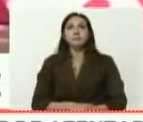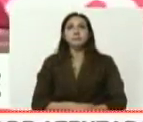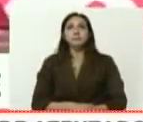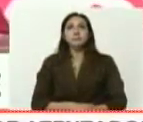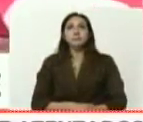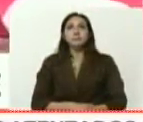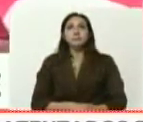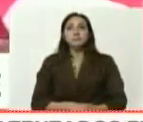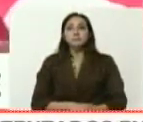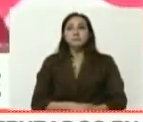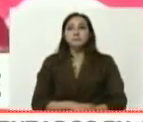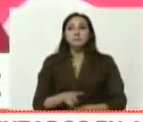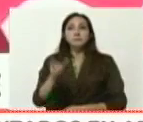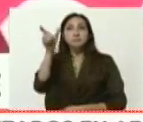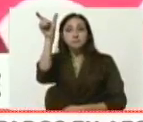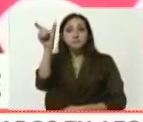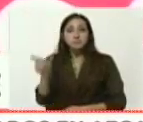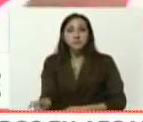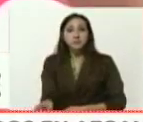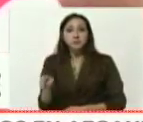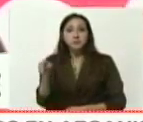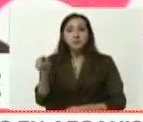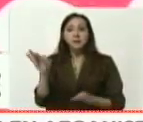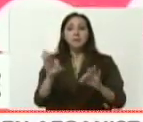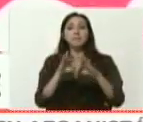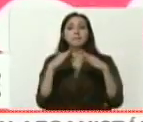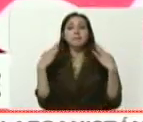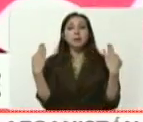Ciudadano Aníbal Briceño, familiar.